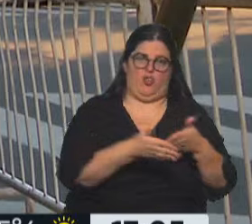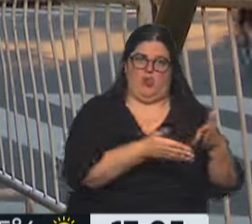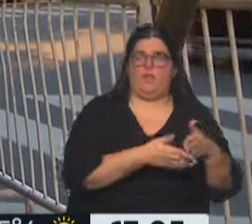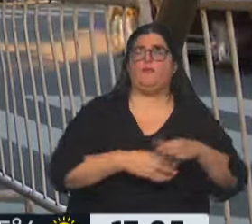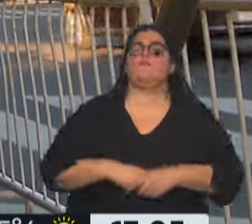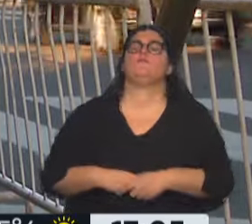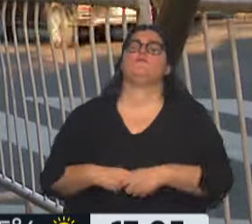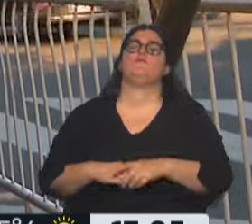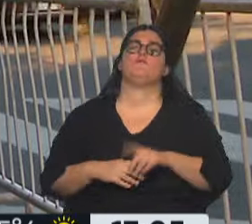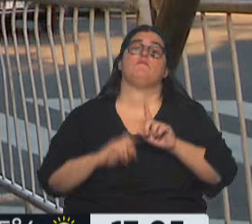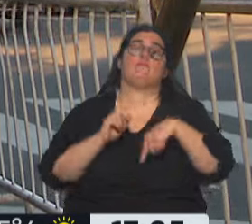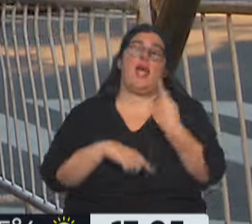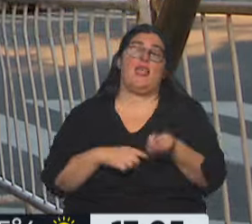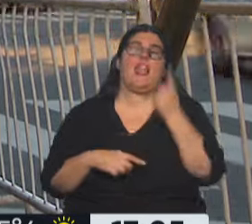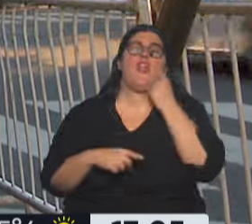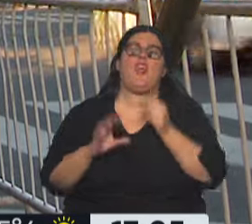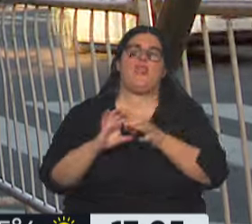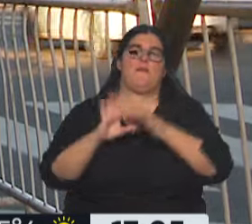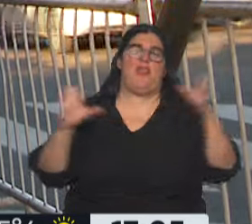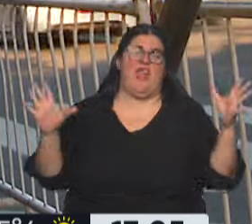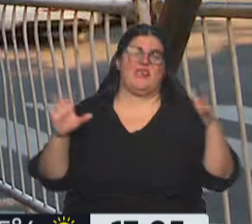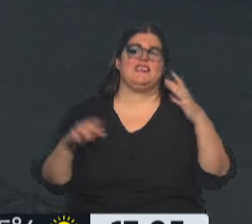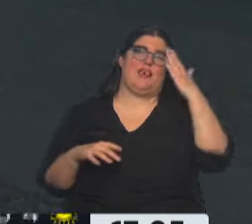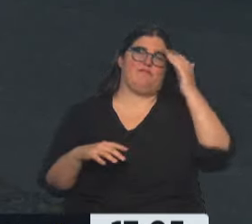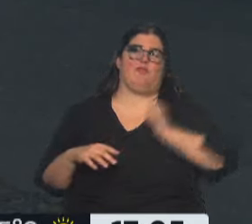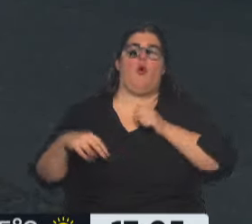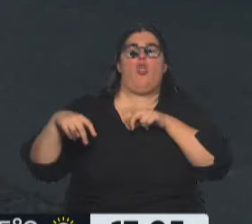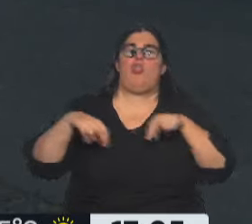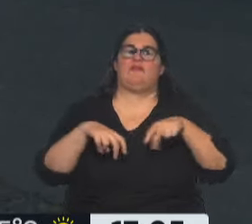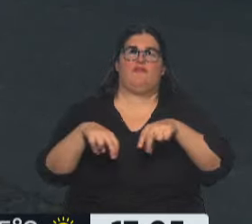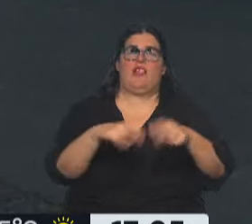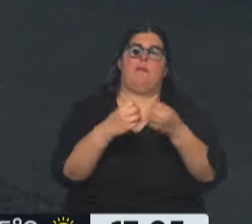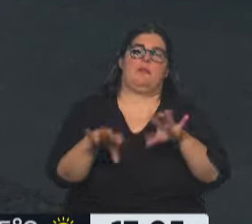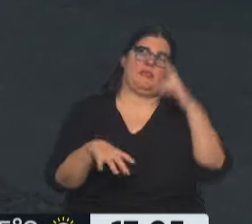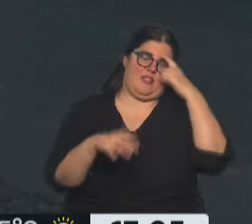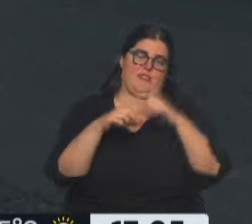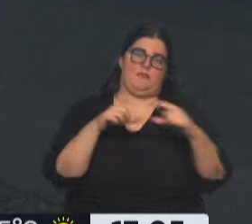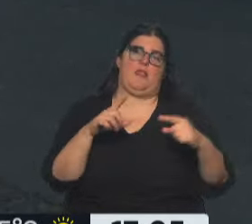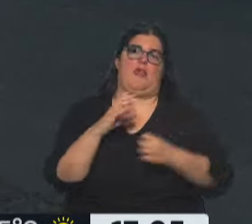desfile por el Día de la Independencia a partir de las 10:30.